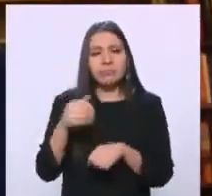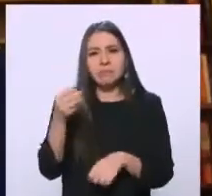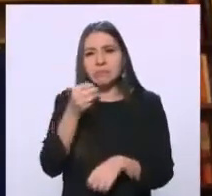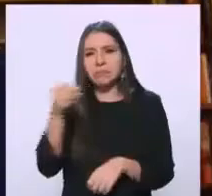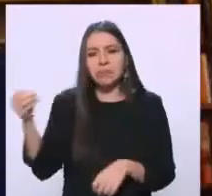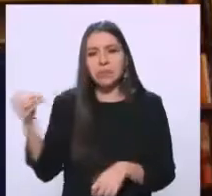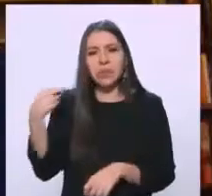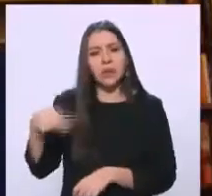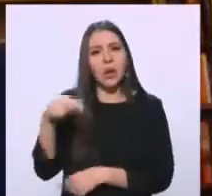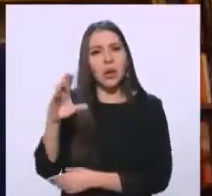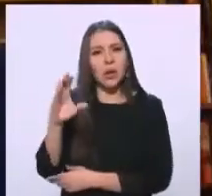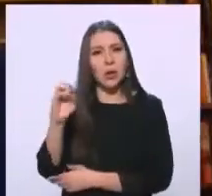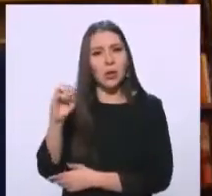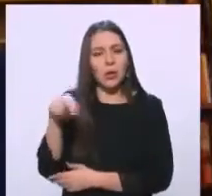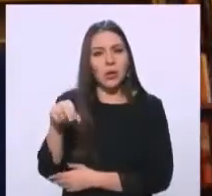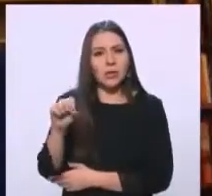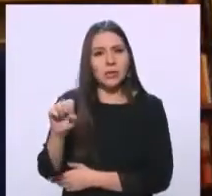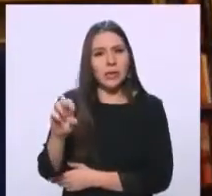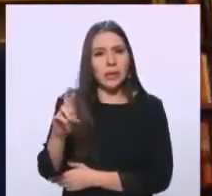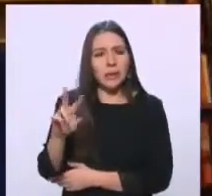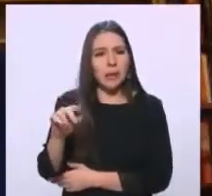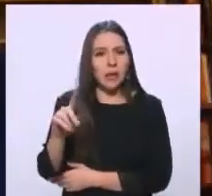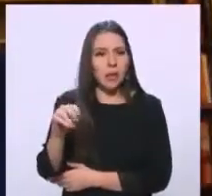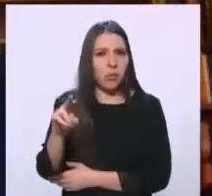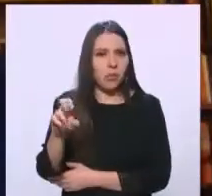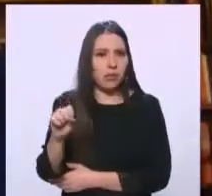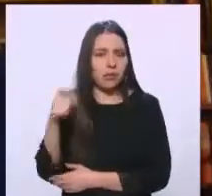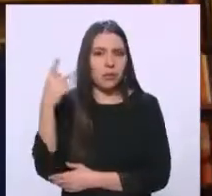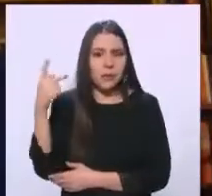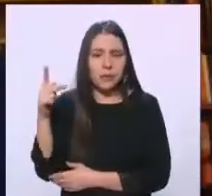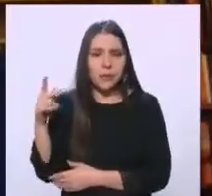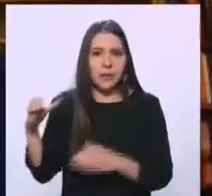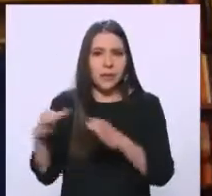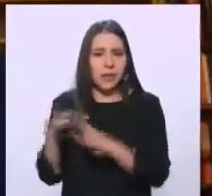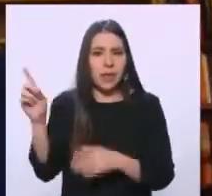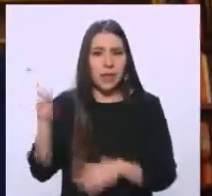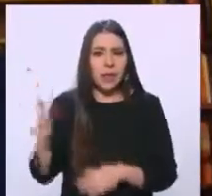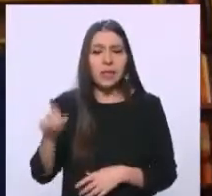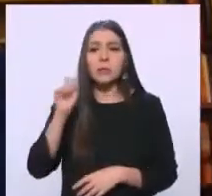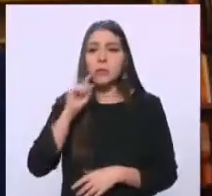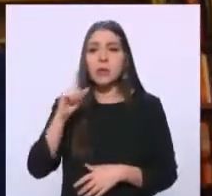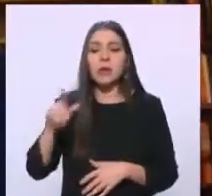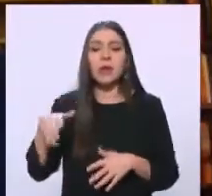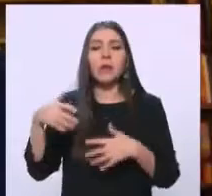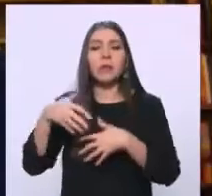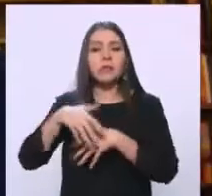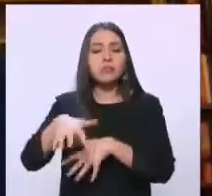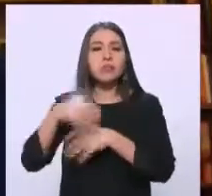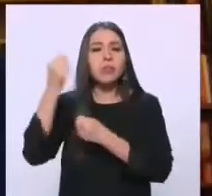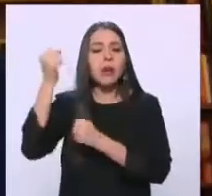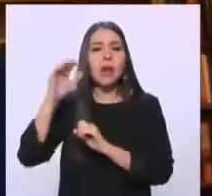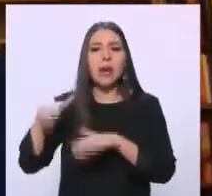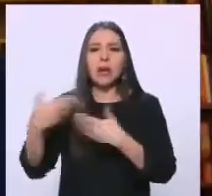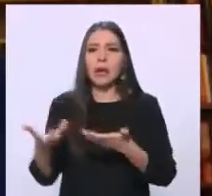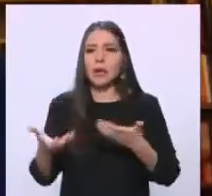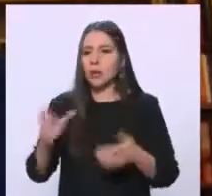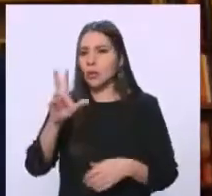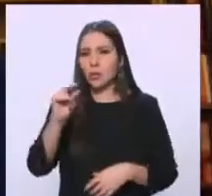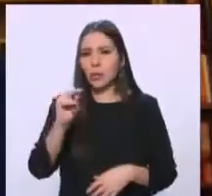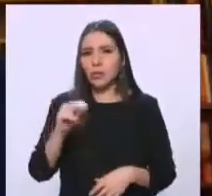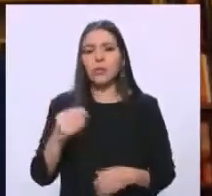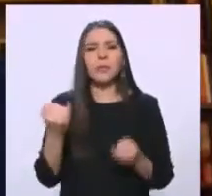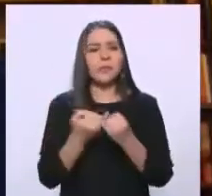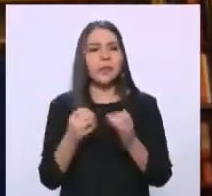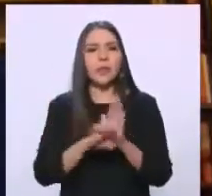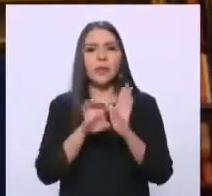movimientos básicamente digitales, no son movimientos de calles. Eso se ve en Estados Unidos, cuando la